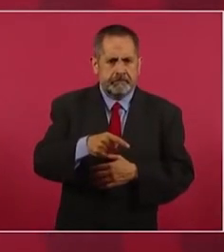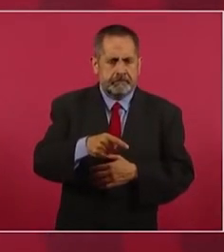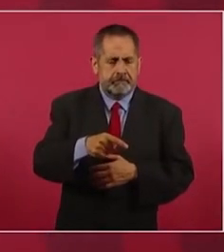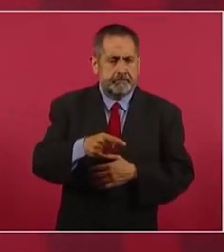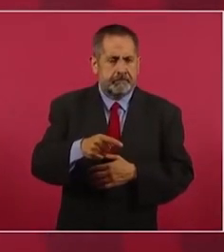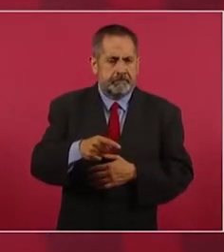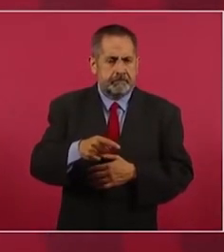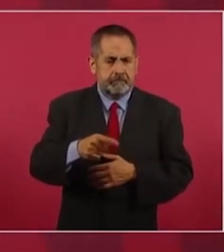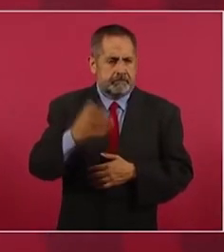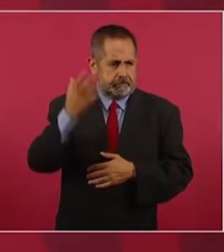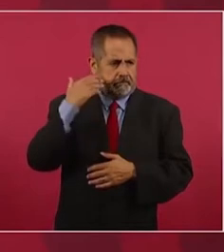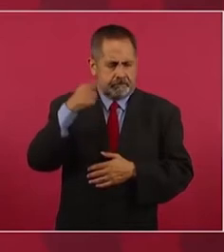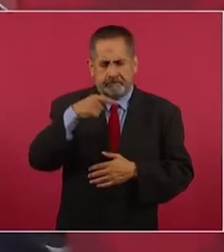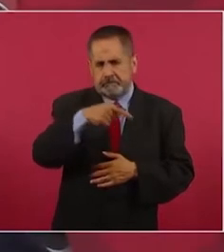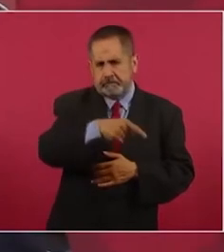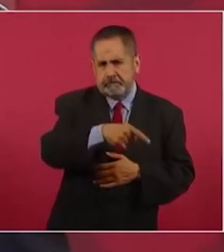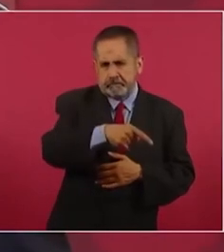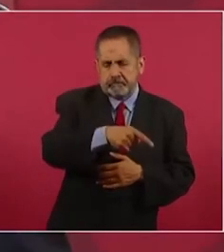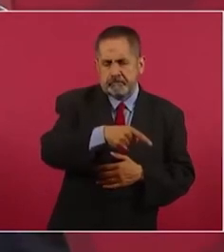que se usaban